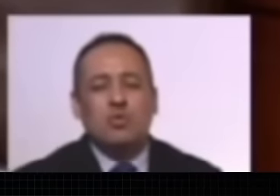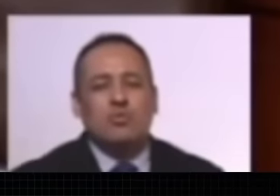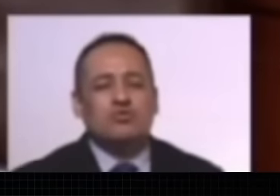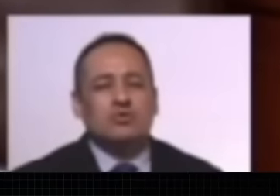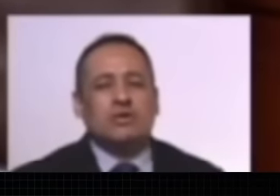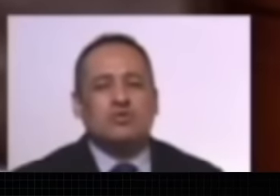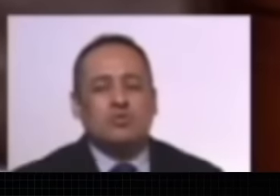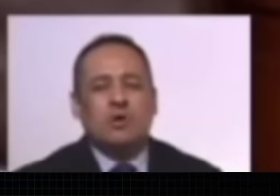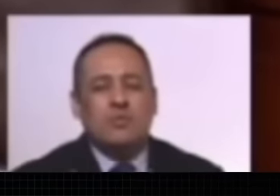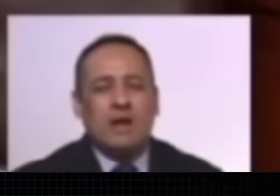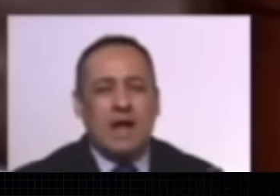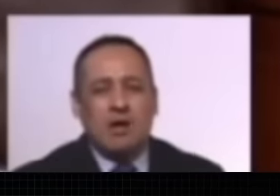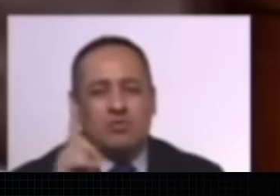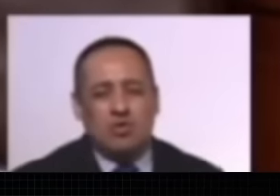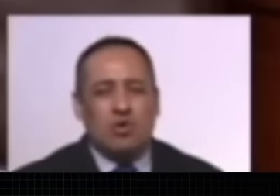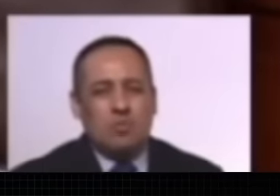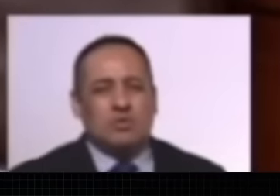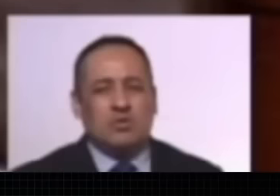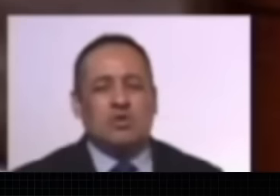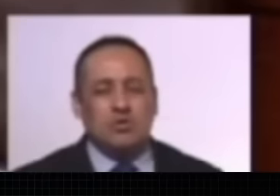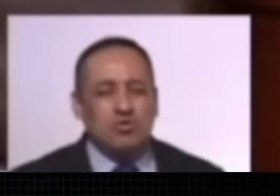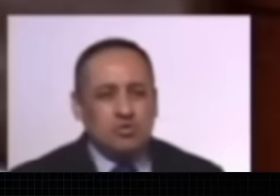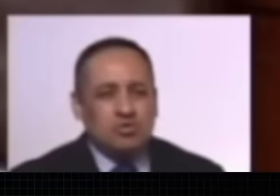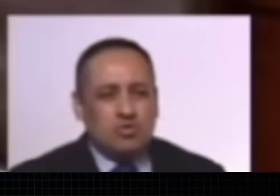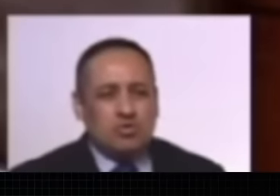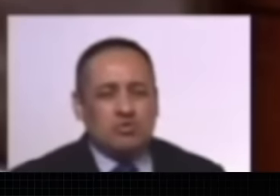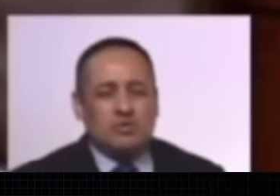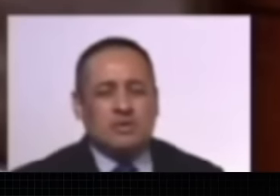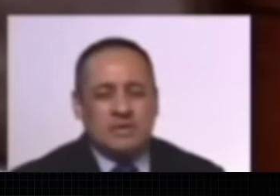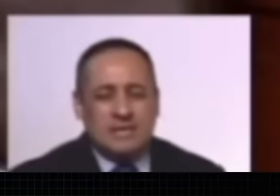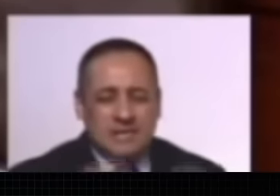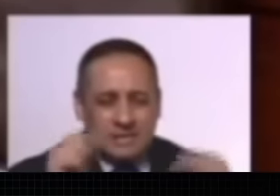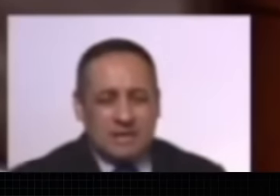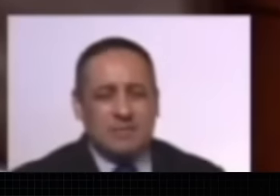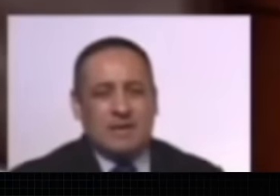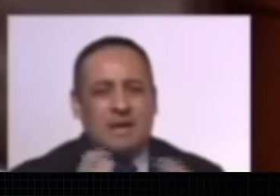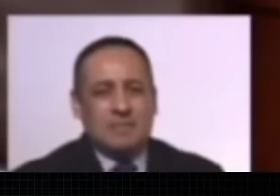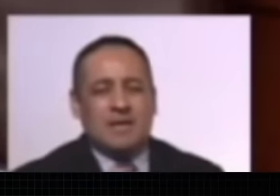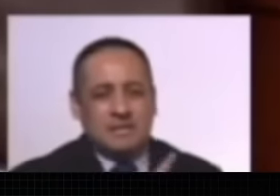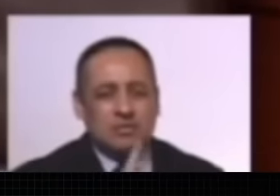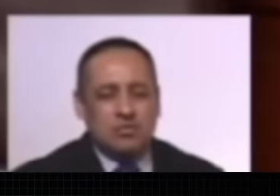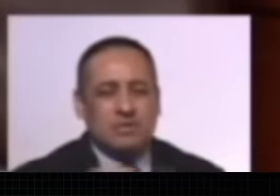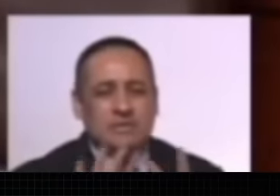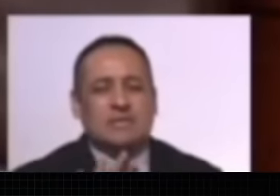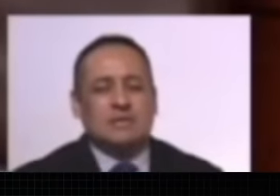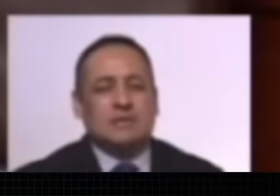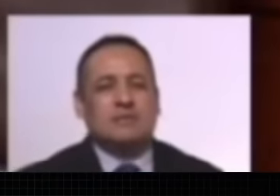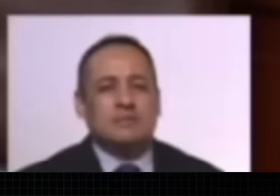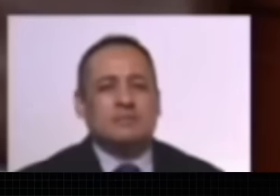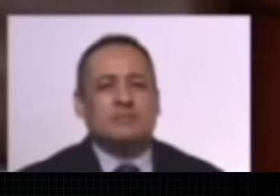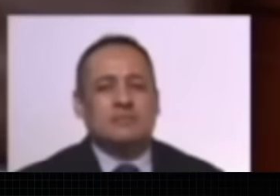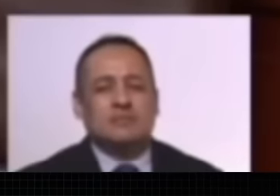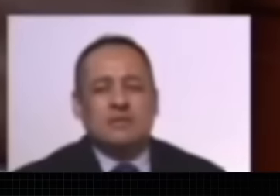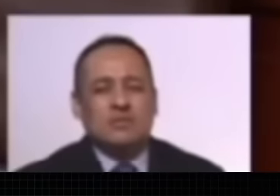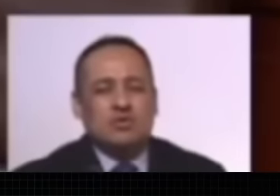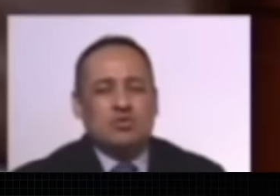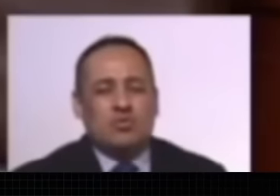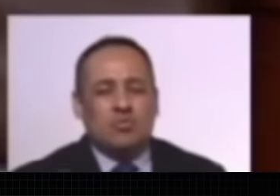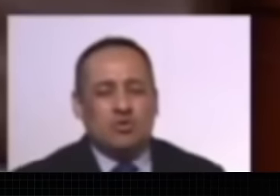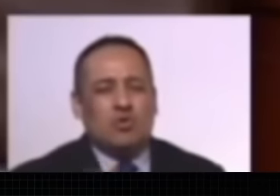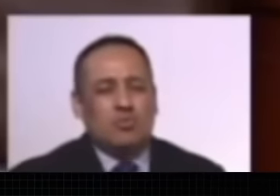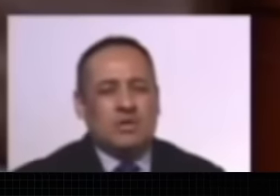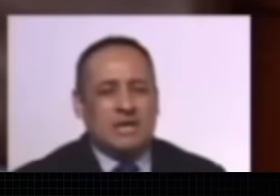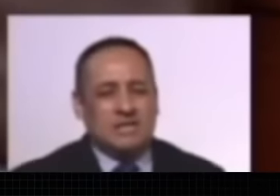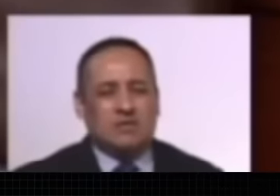hecho. Aquí los que hemos omitido somos nosotros. Debemos cambiar el 117. Yo no puedo votar,